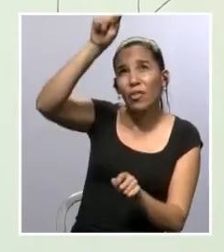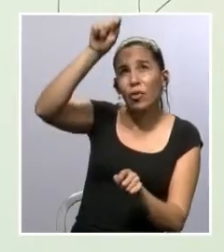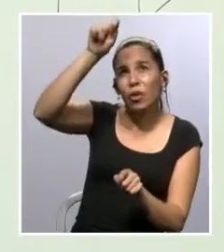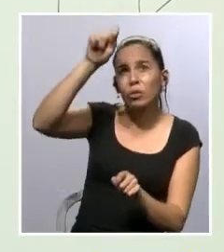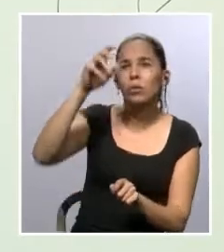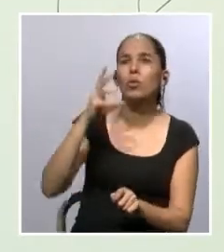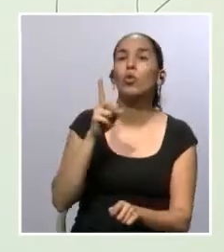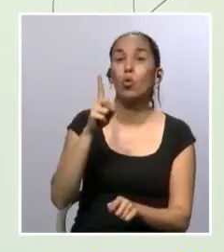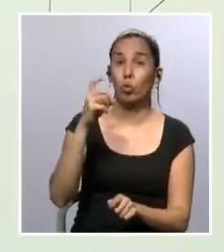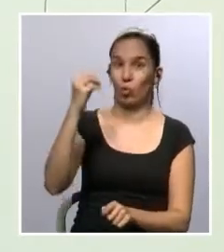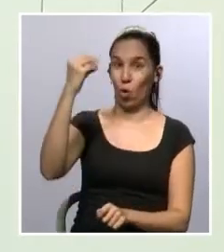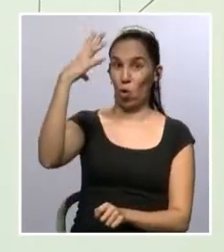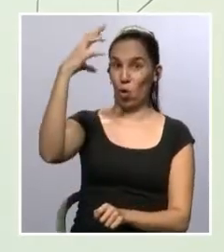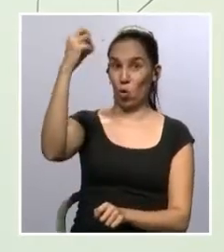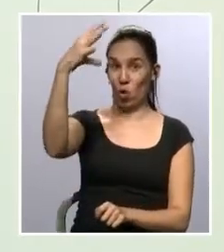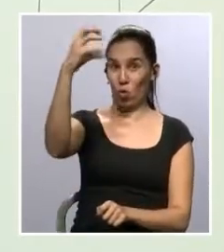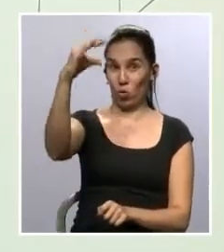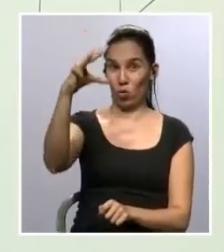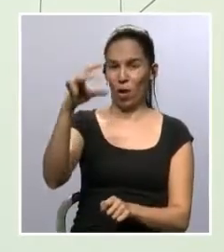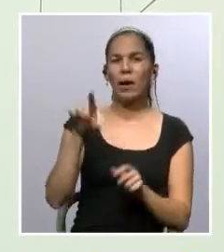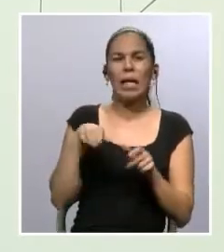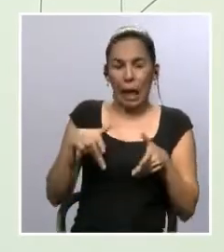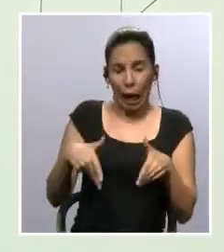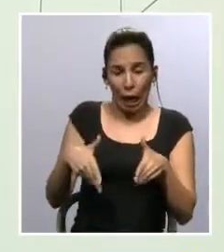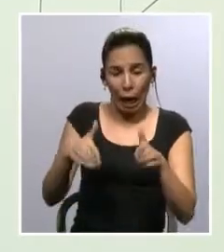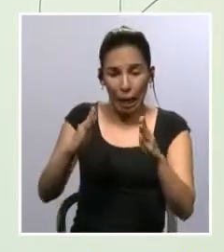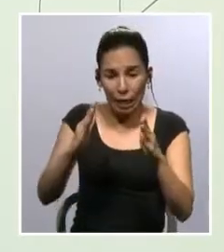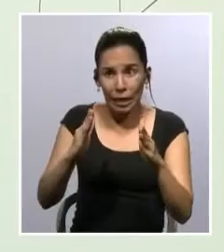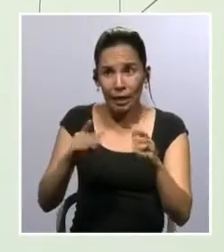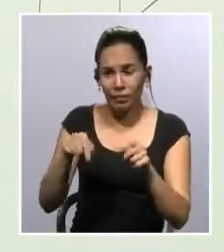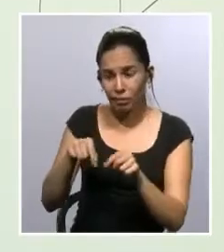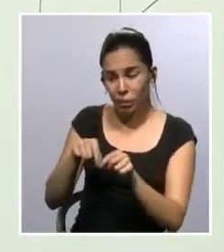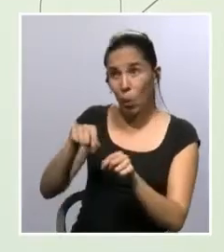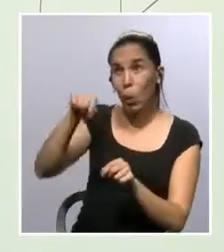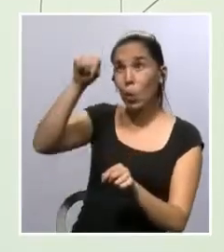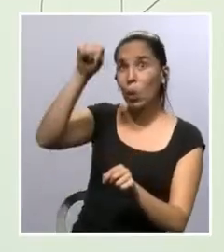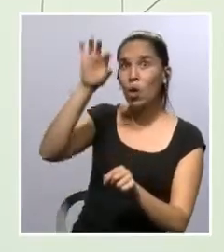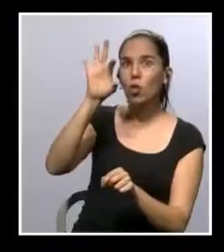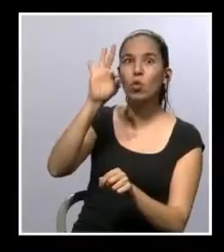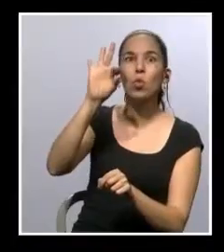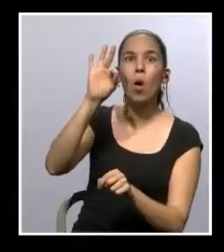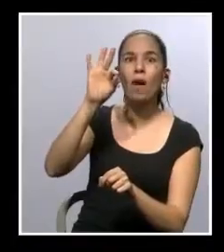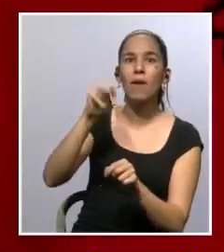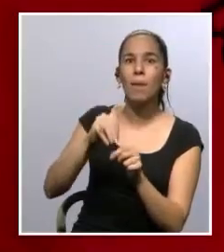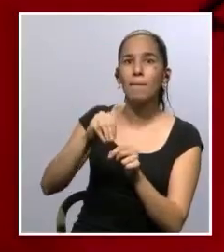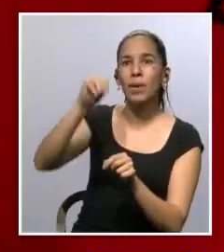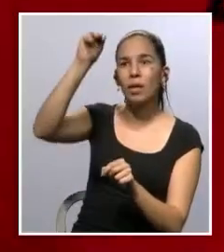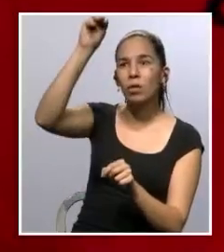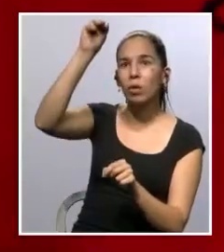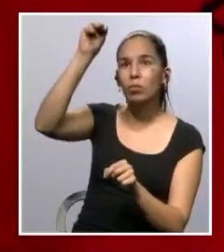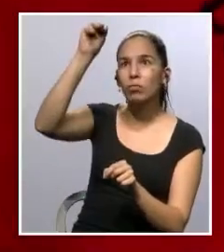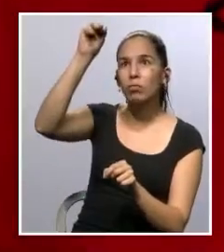Un poste de luz, de los que comúnmente vemos en la calle, tiene unos 9 metros de altura.